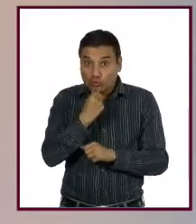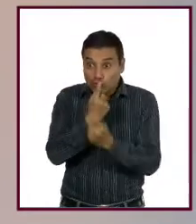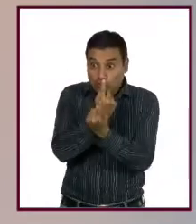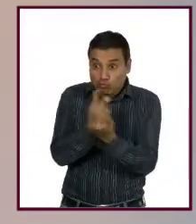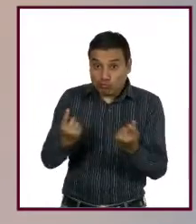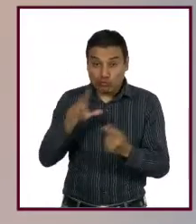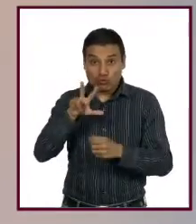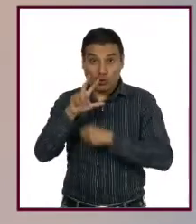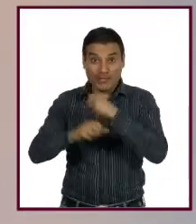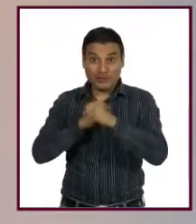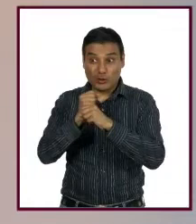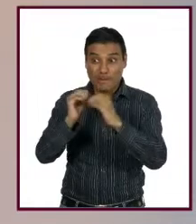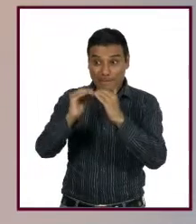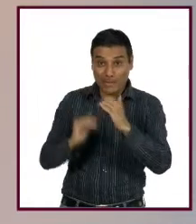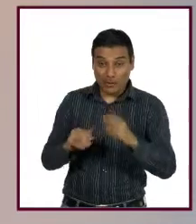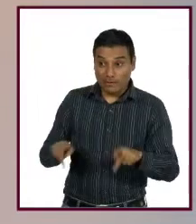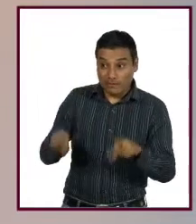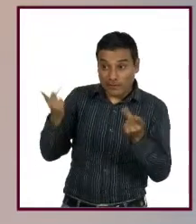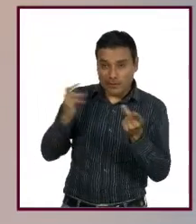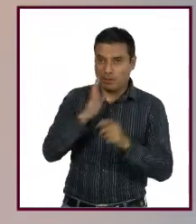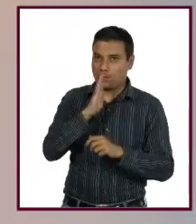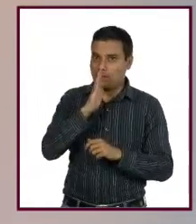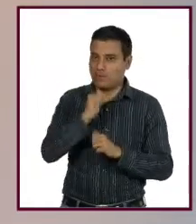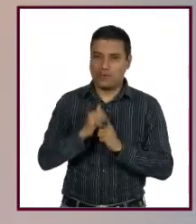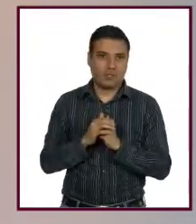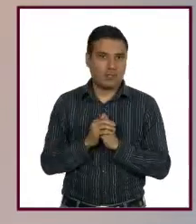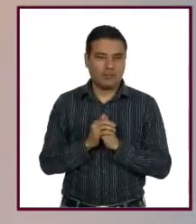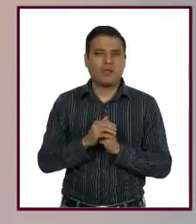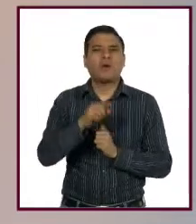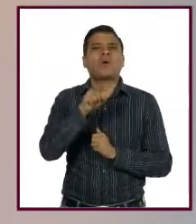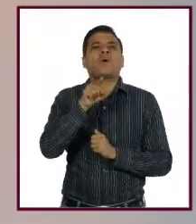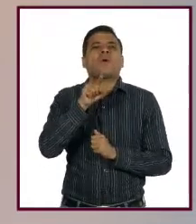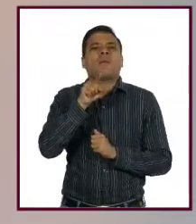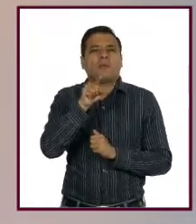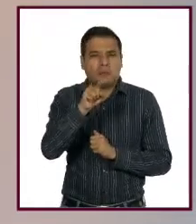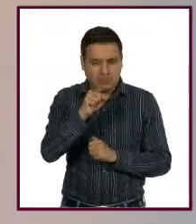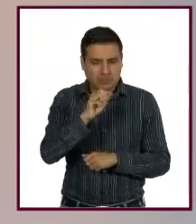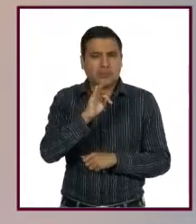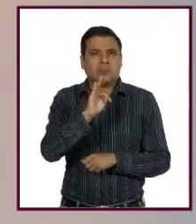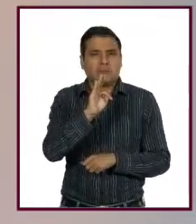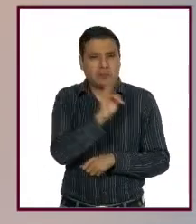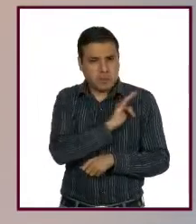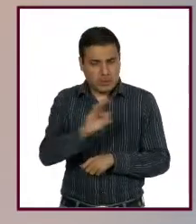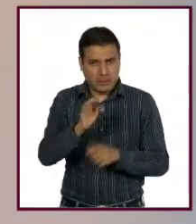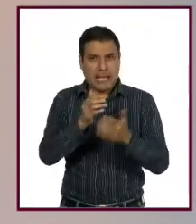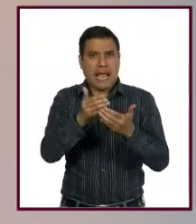tipo de situaciones, también nosotros podemos adelantarnos un poco y saber